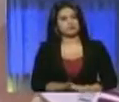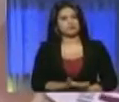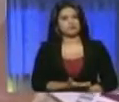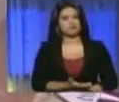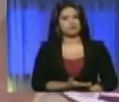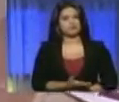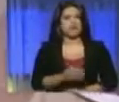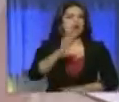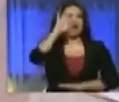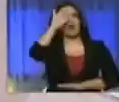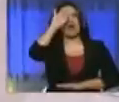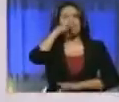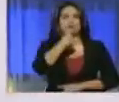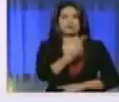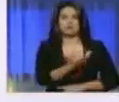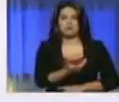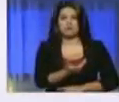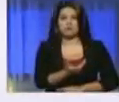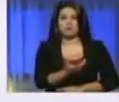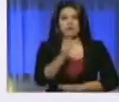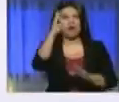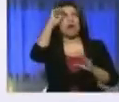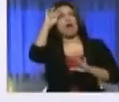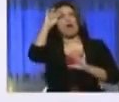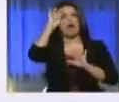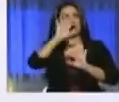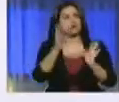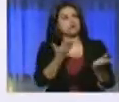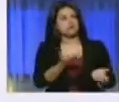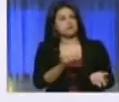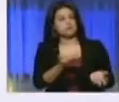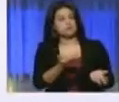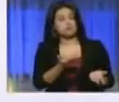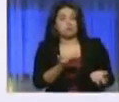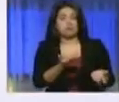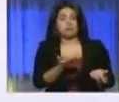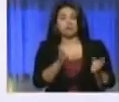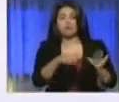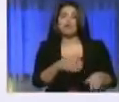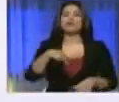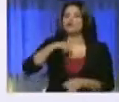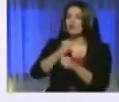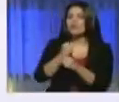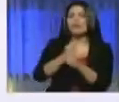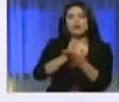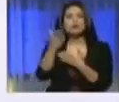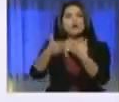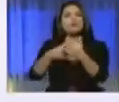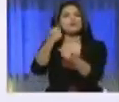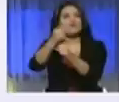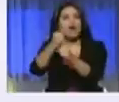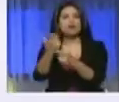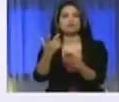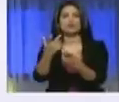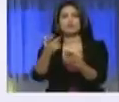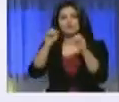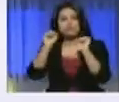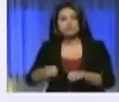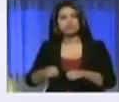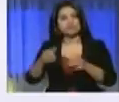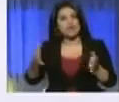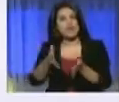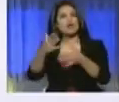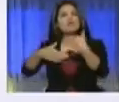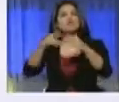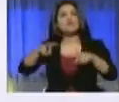Fin de mundo. ¿Ah? Mientras nosotros estamos cuidando el empleo, su estabilidad, generar nuevas fuentes de